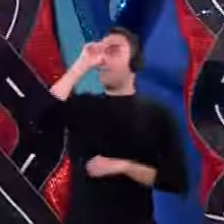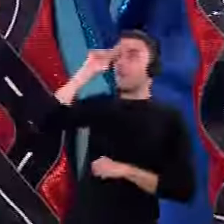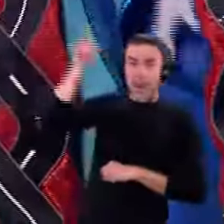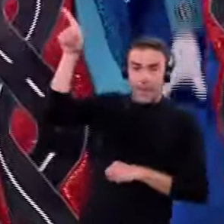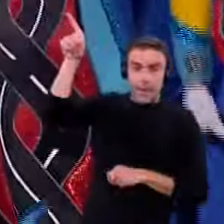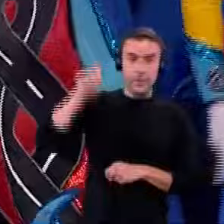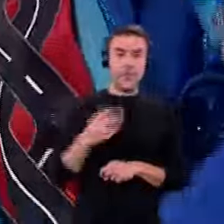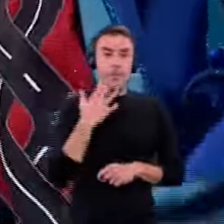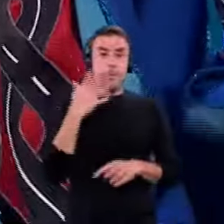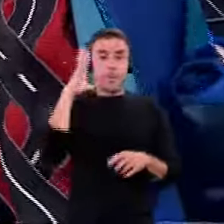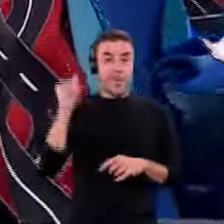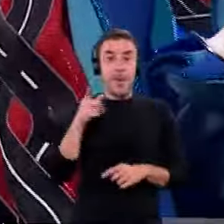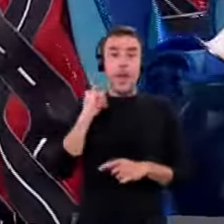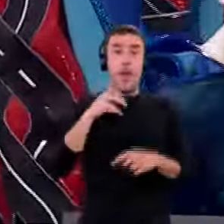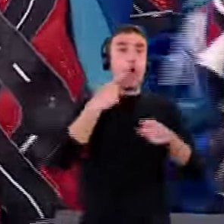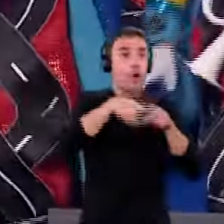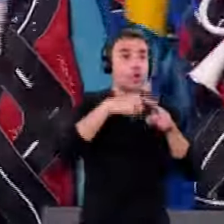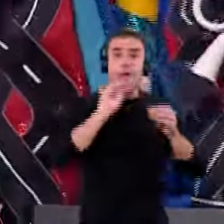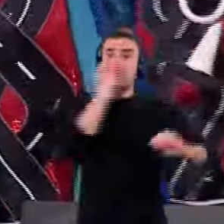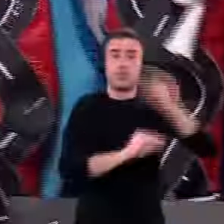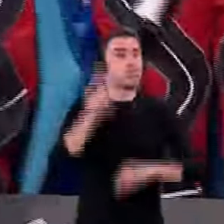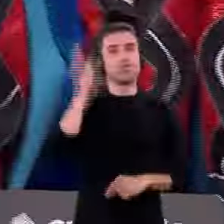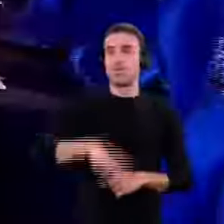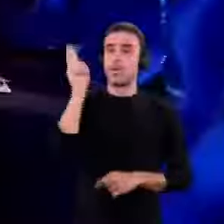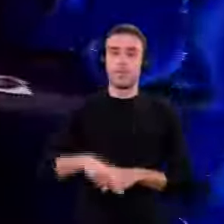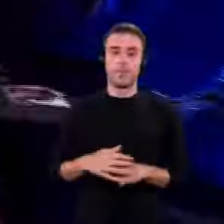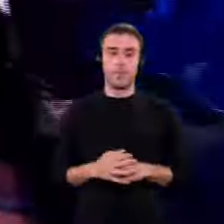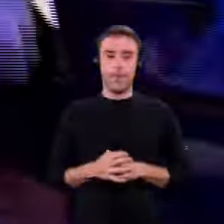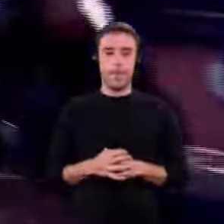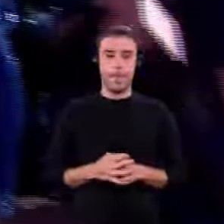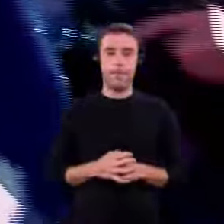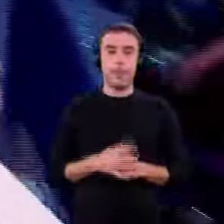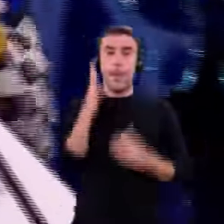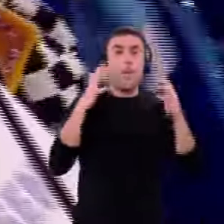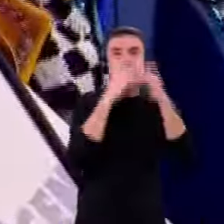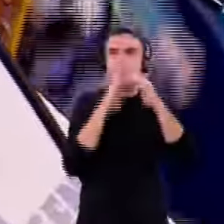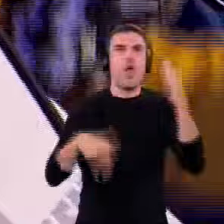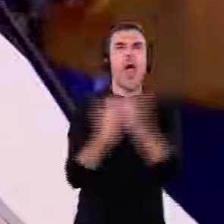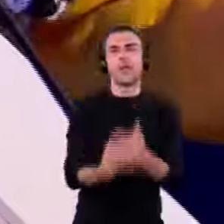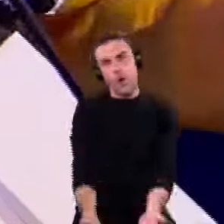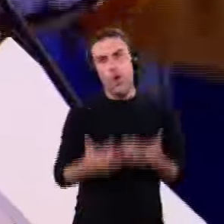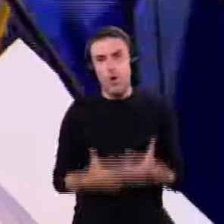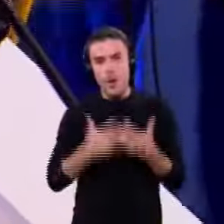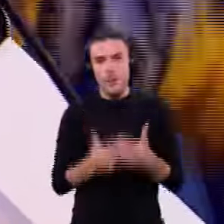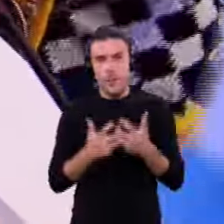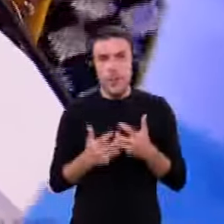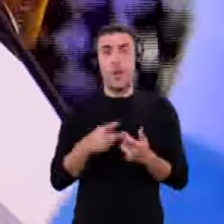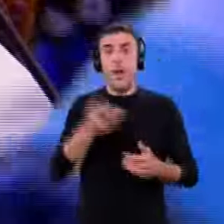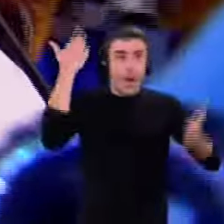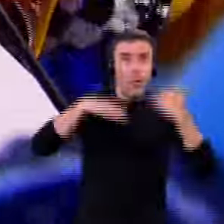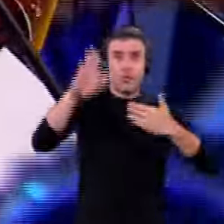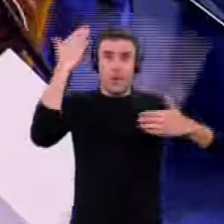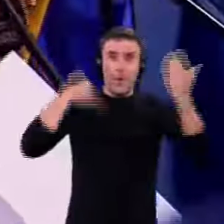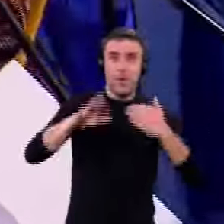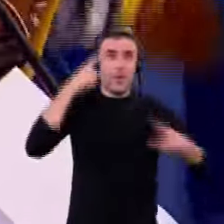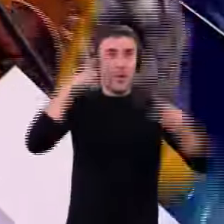mientras tanto hay cosas que no arreglan nunca. Los palmeros hasta los cojones, miles de excusas para